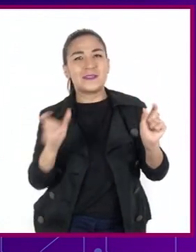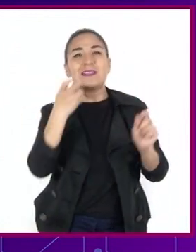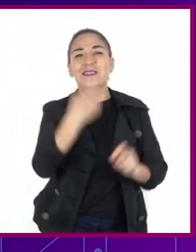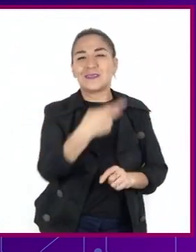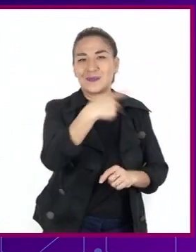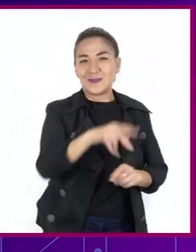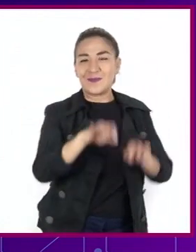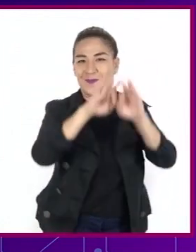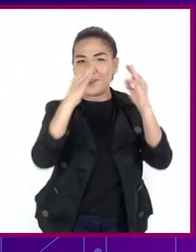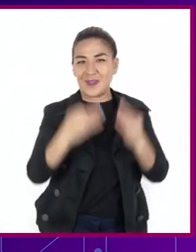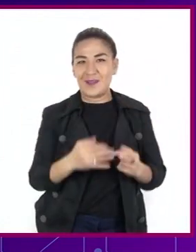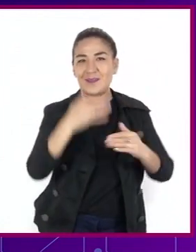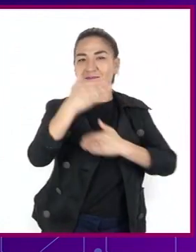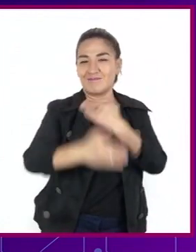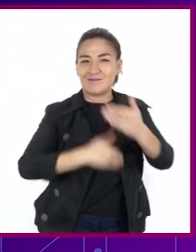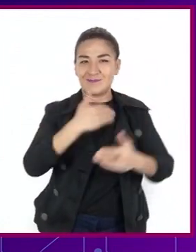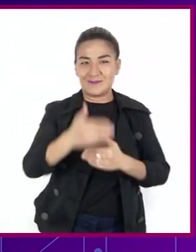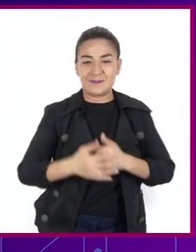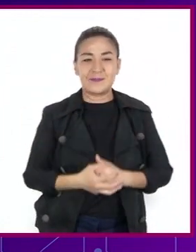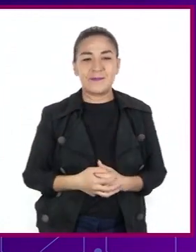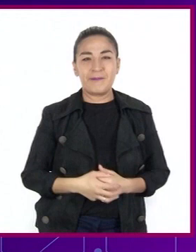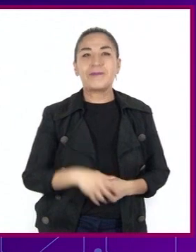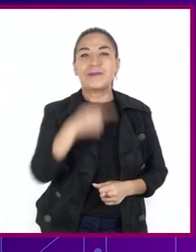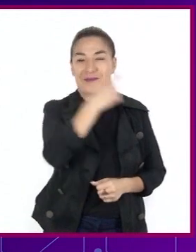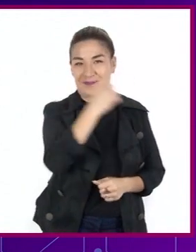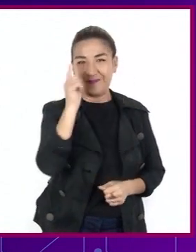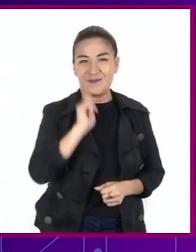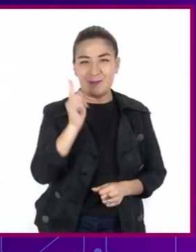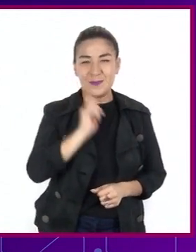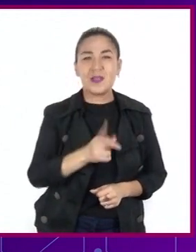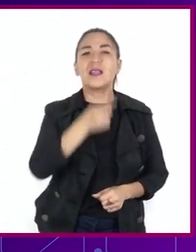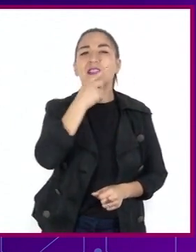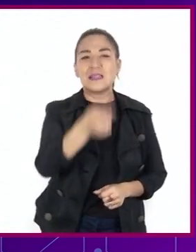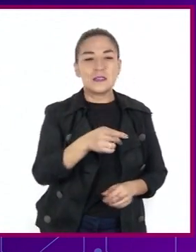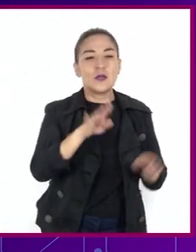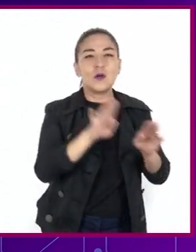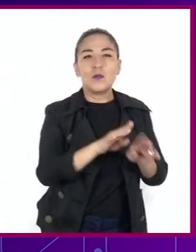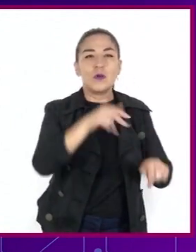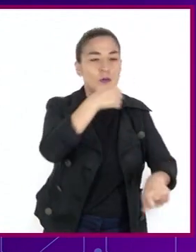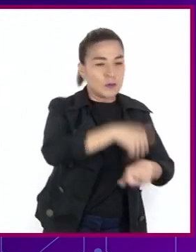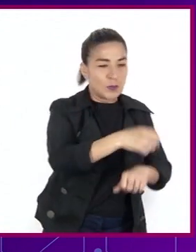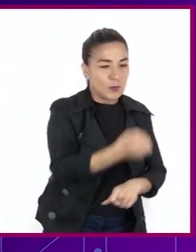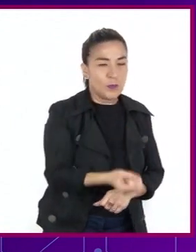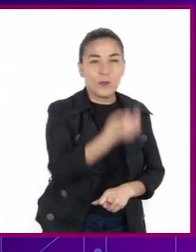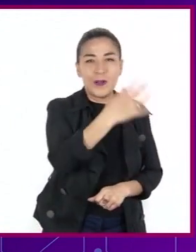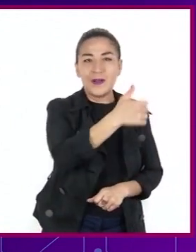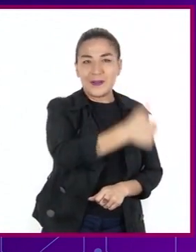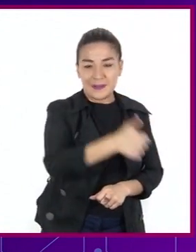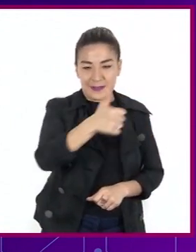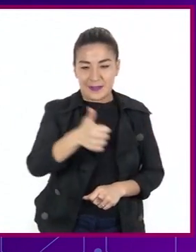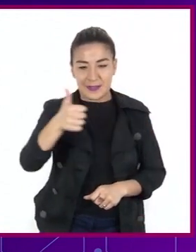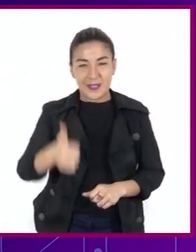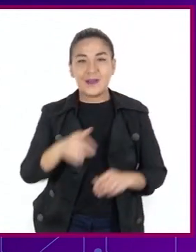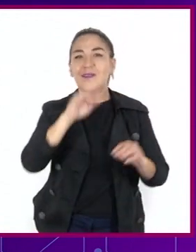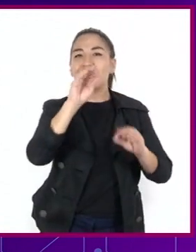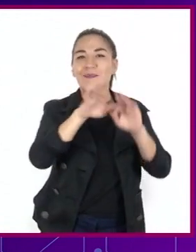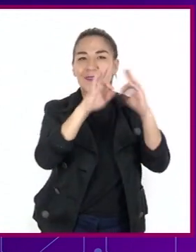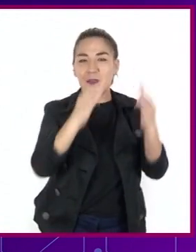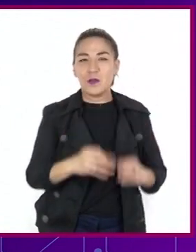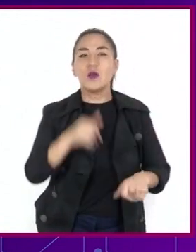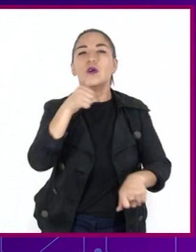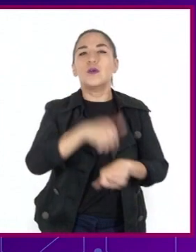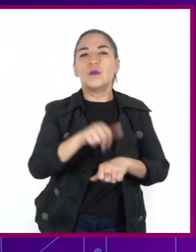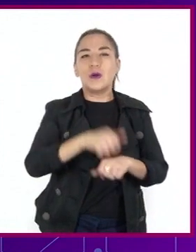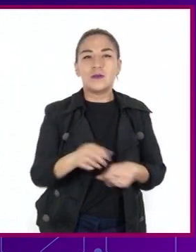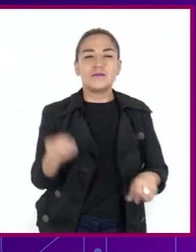los elementos de la secuencia. Ella relaciona la cantidad de los elementos presentes en cada arreglo con el número de término